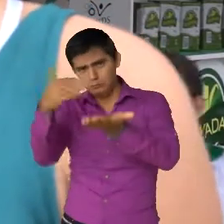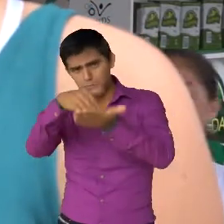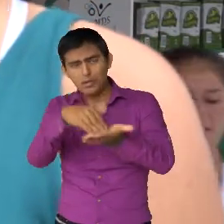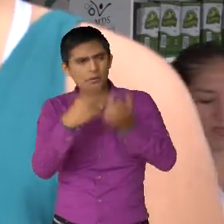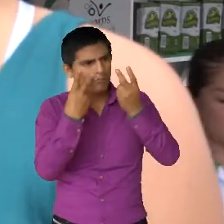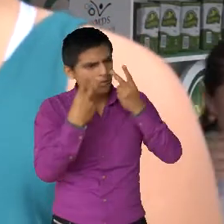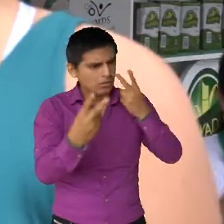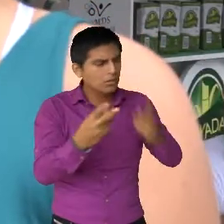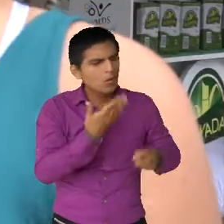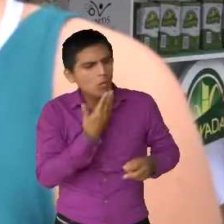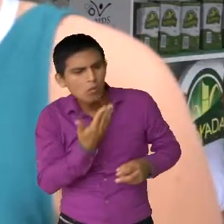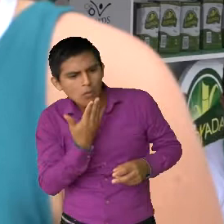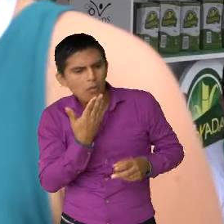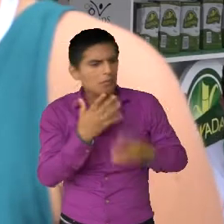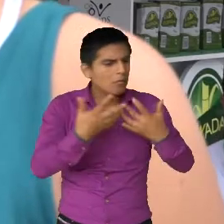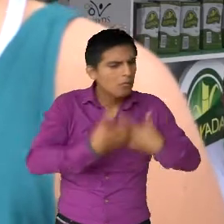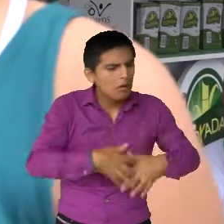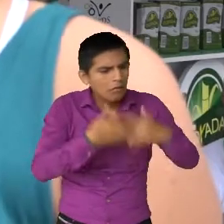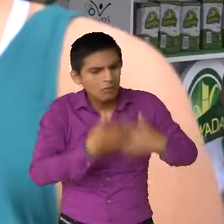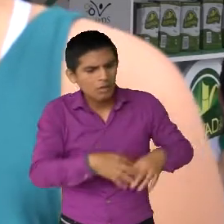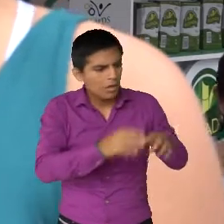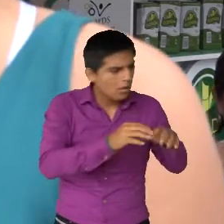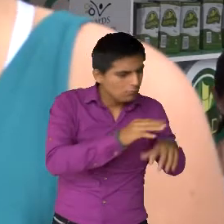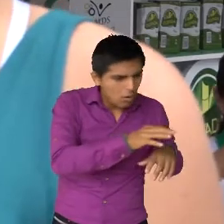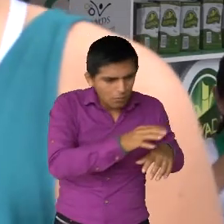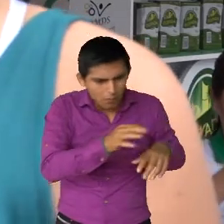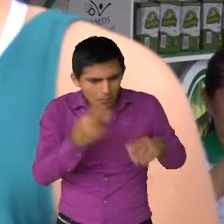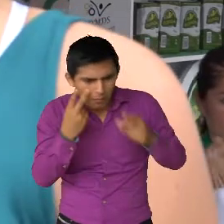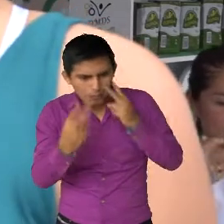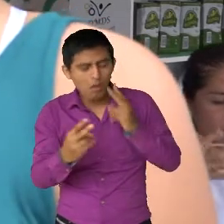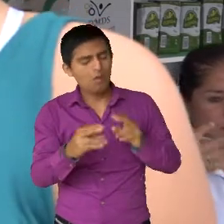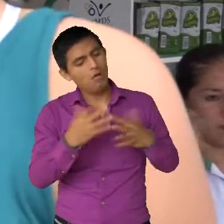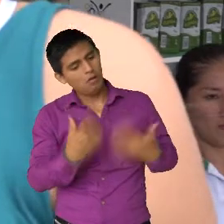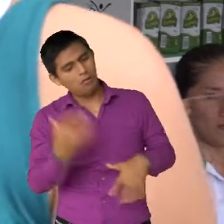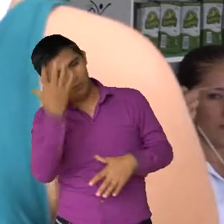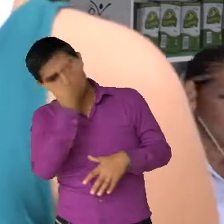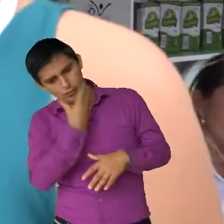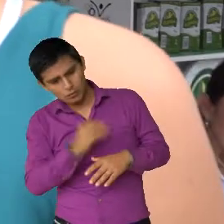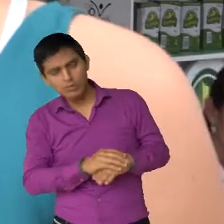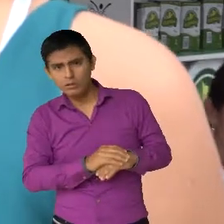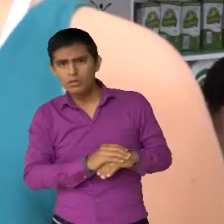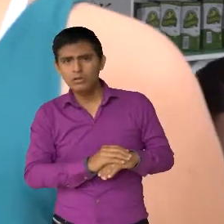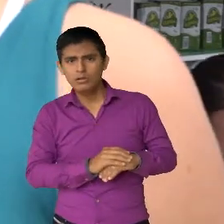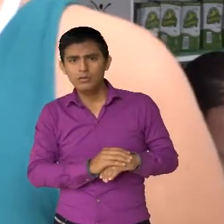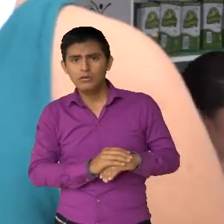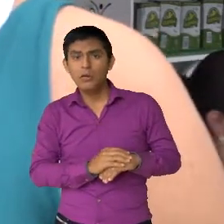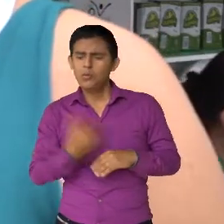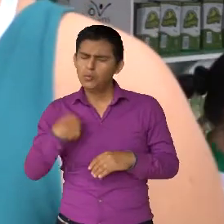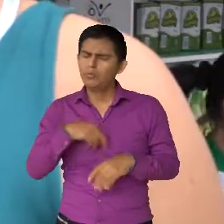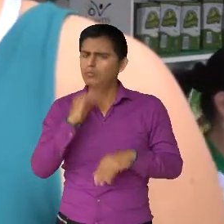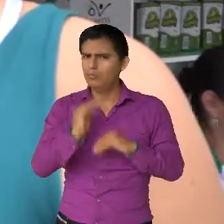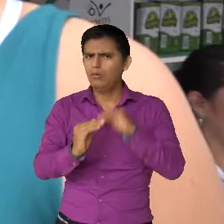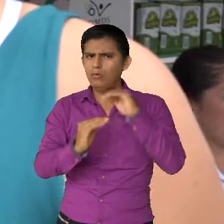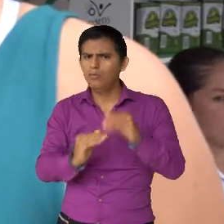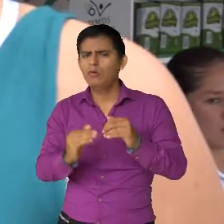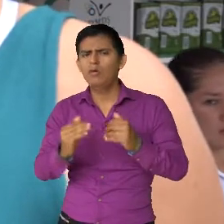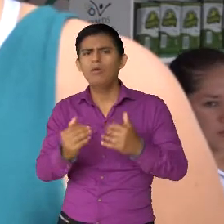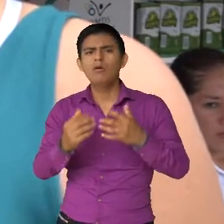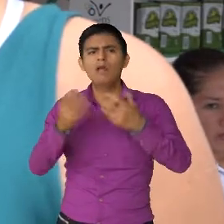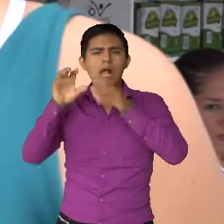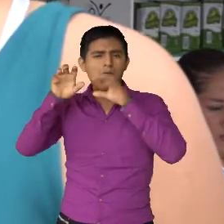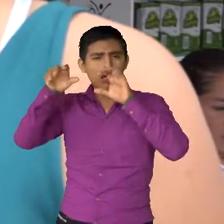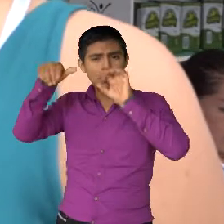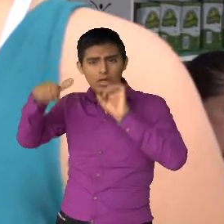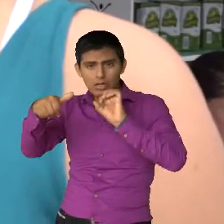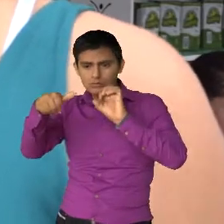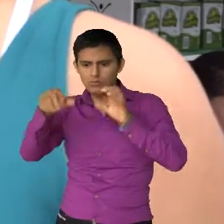vean cómo es el proceso, cómo hemos nosotros implementado buenas prácticas de manufactura. Estamos procesando la caña y